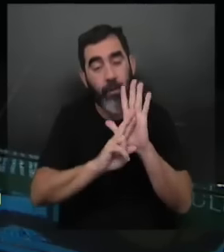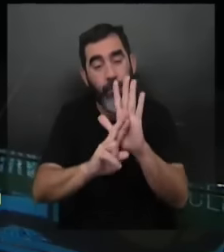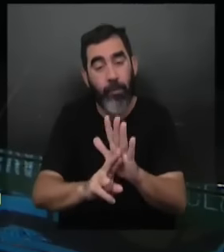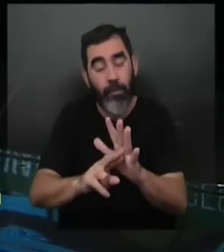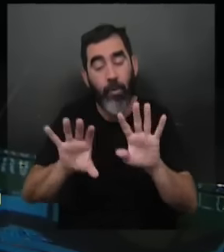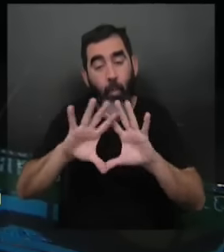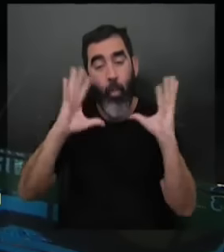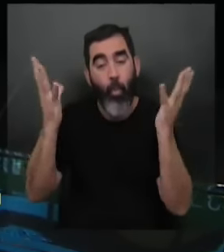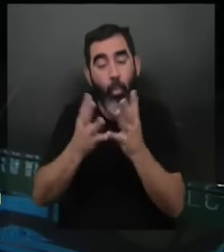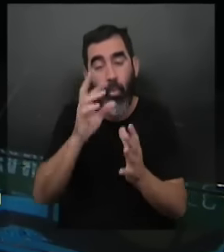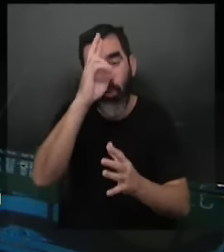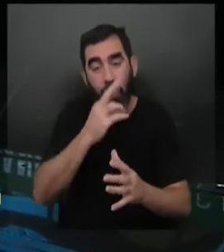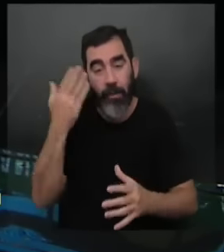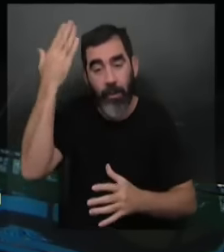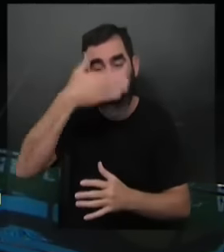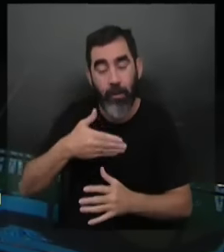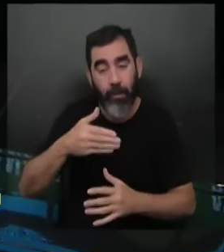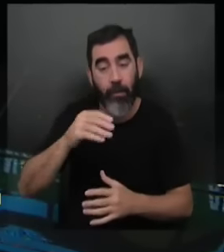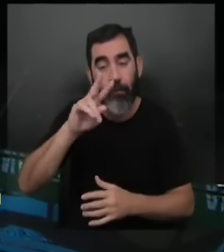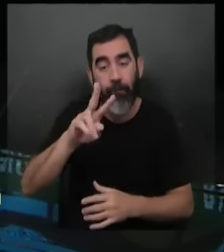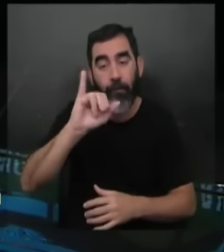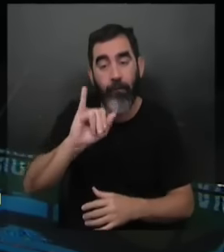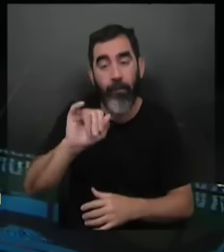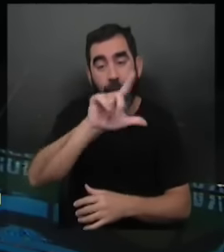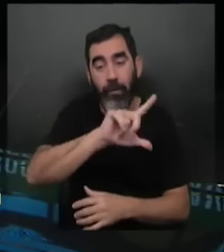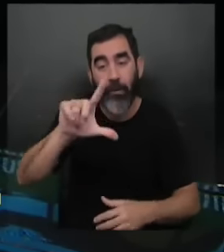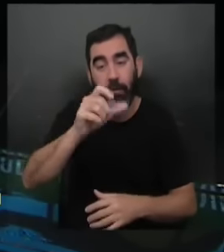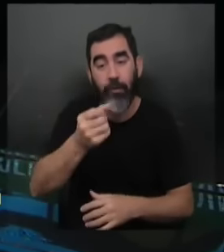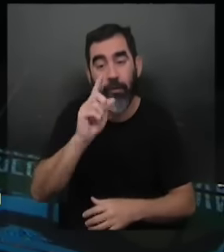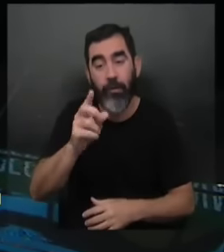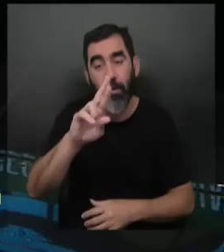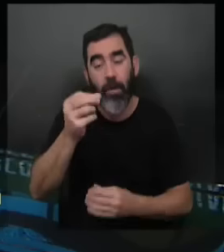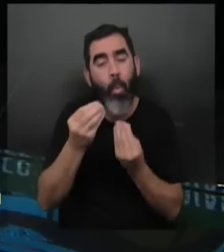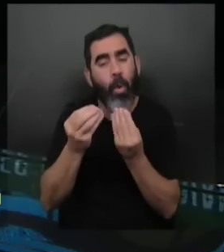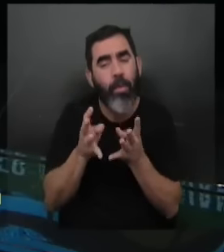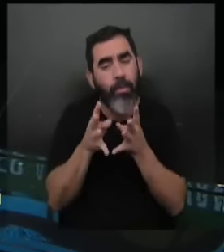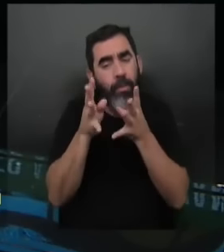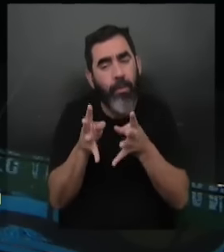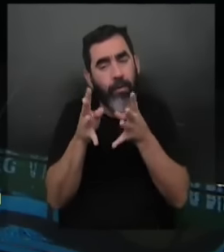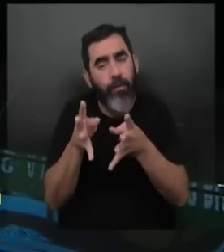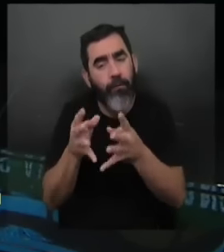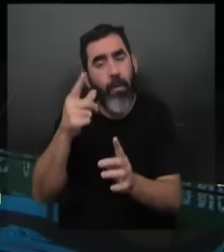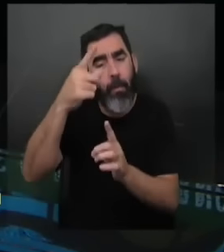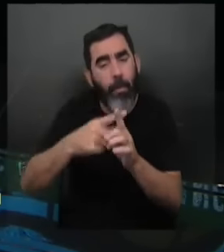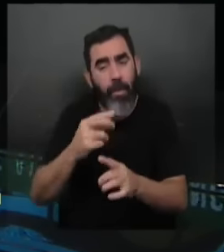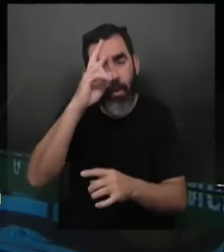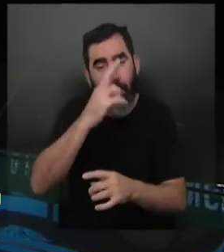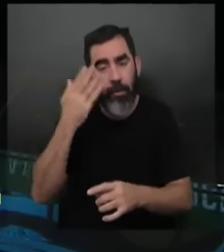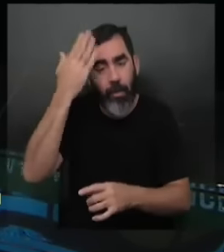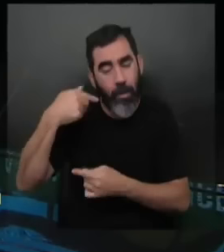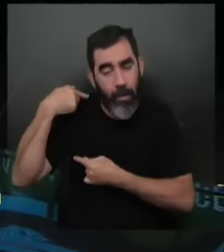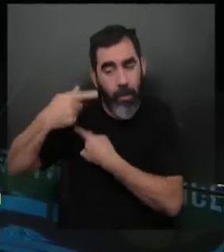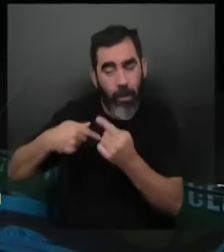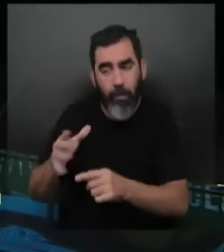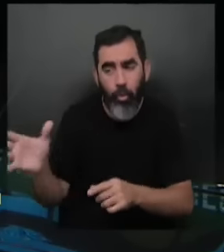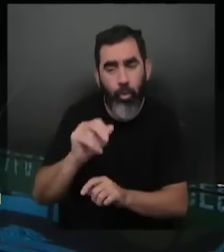mundo afro estamos hablando de Verónica villagra para saber bueno Cuáles son los desafíos de este mes de la afrodescendencia pero también de todas